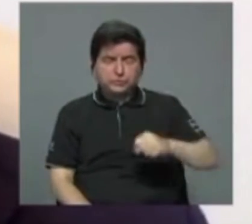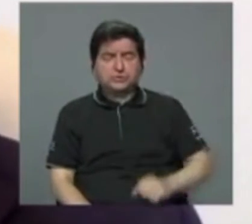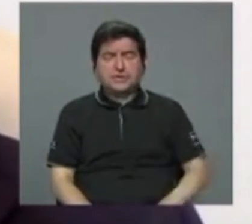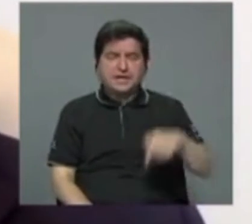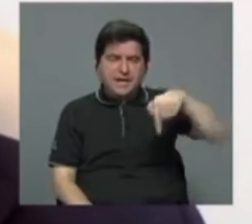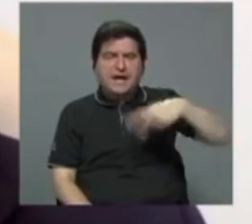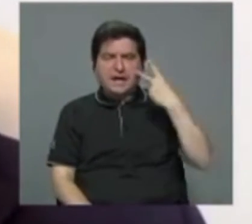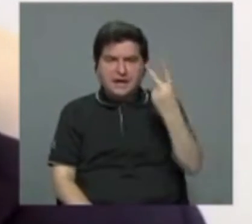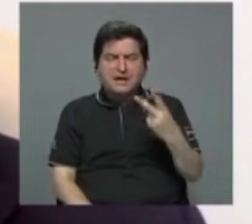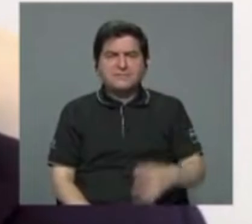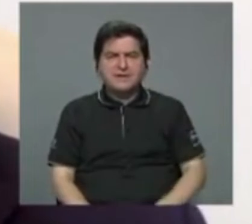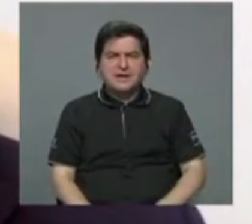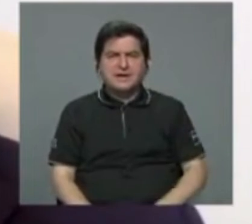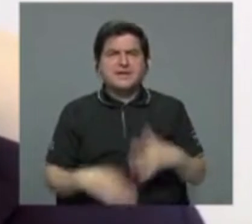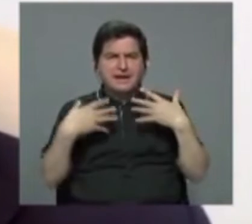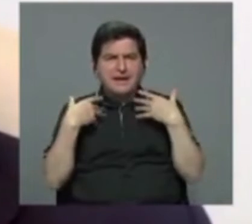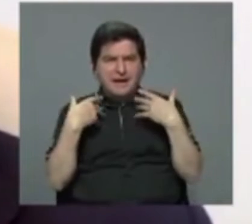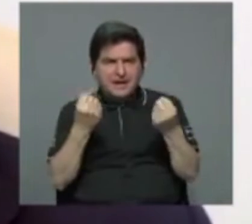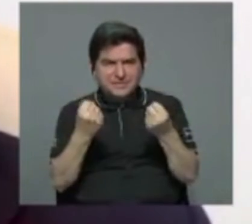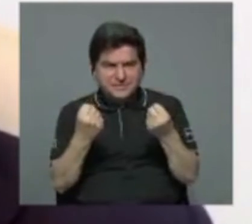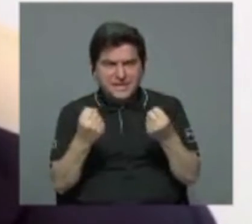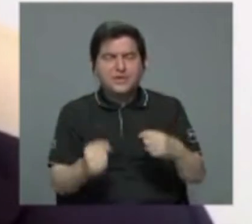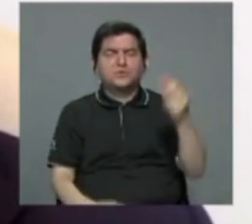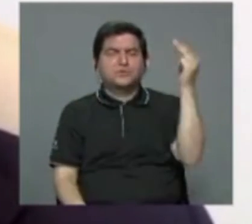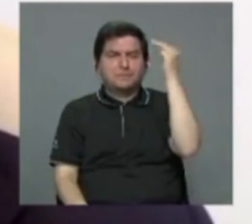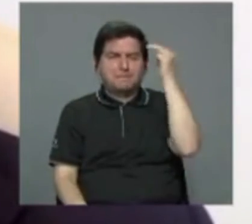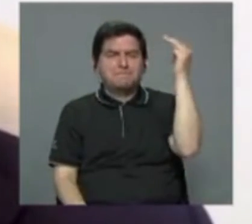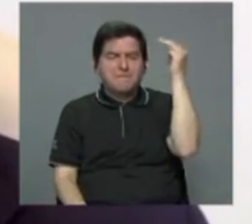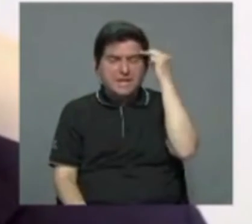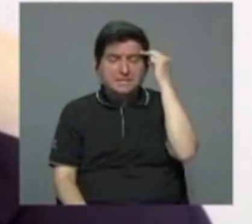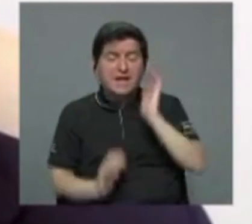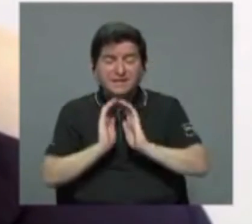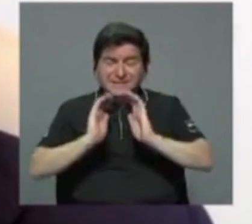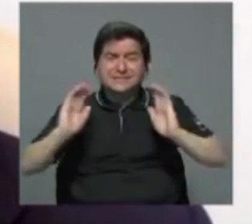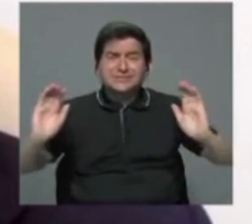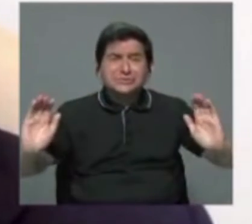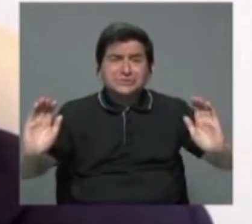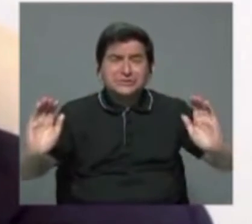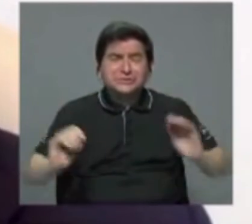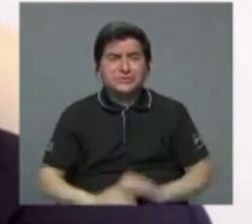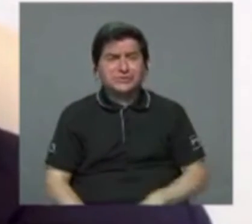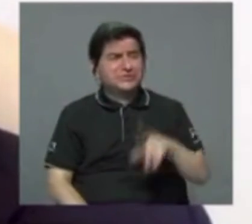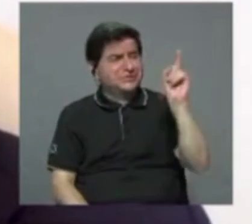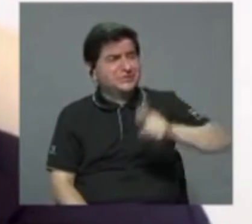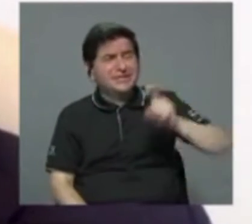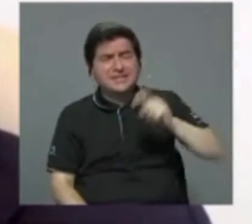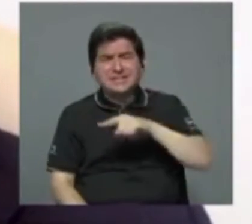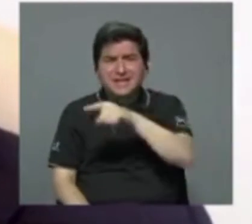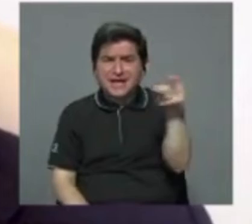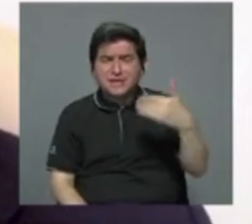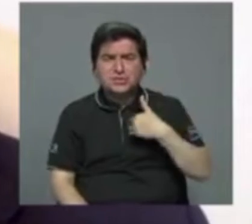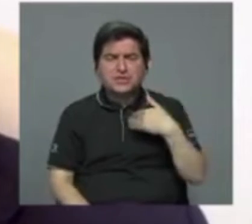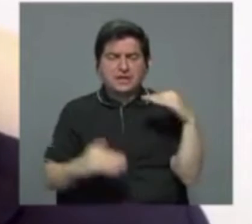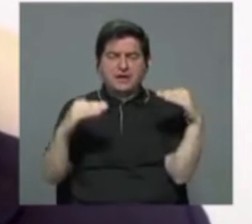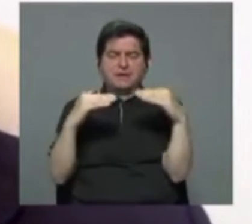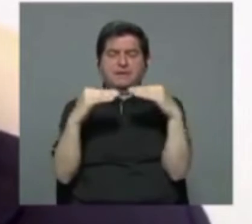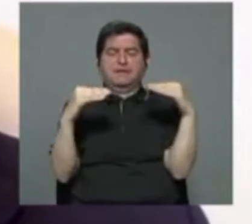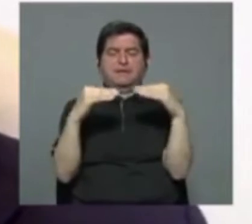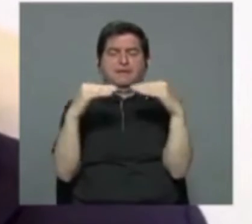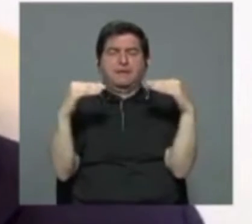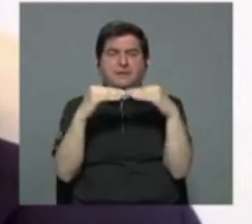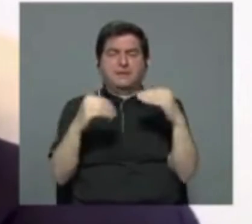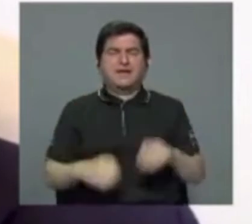aquí, multilateralmente, la salud mental de esos niños, la necesidad de que haya equiparación en